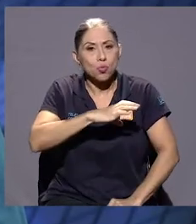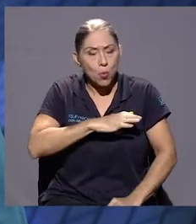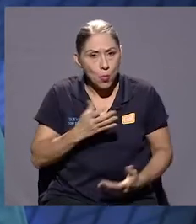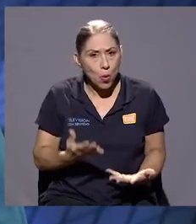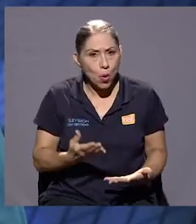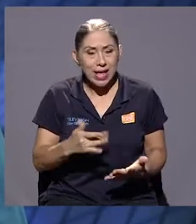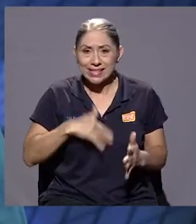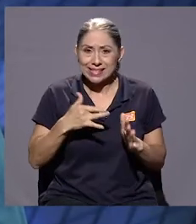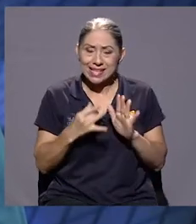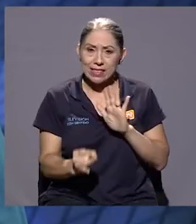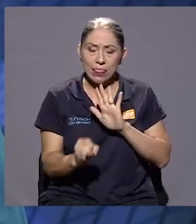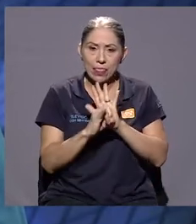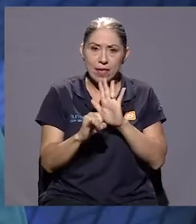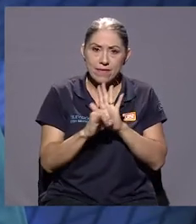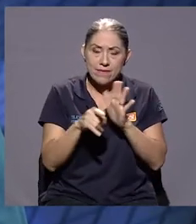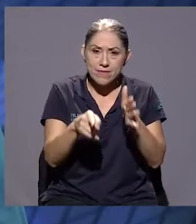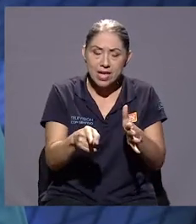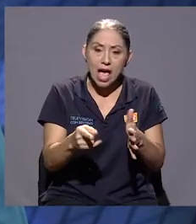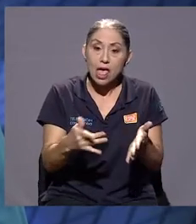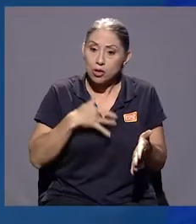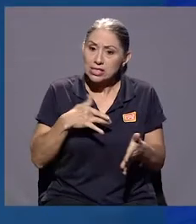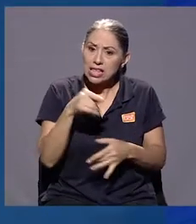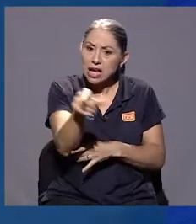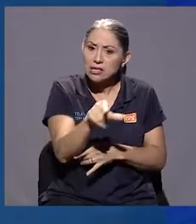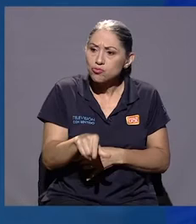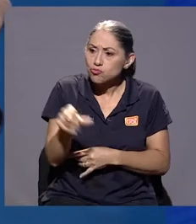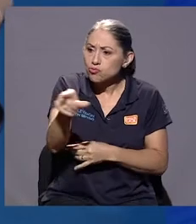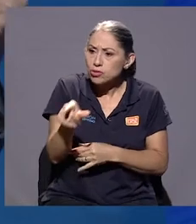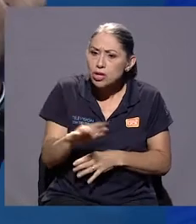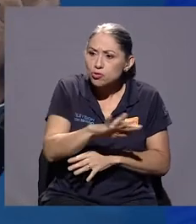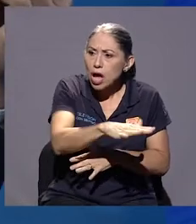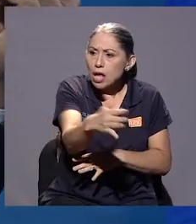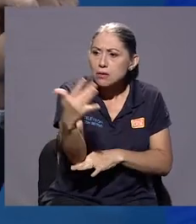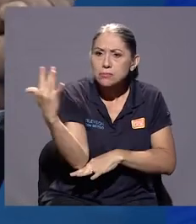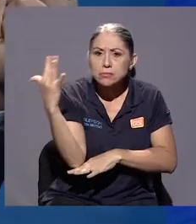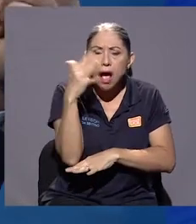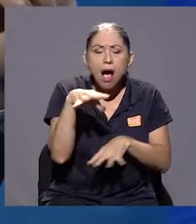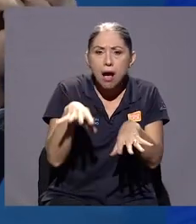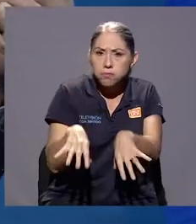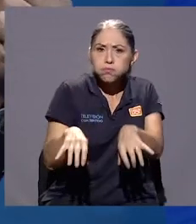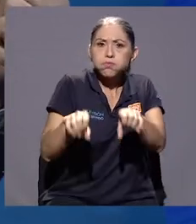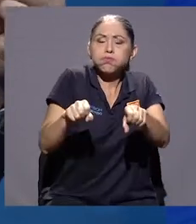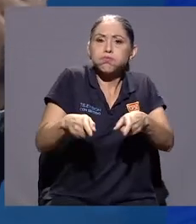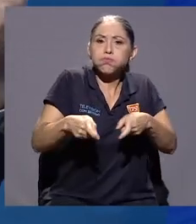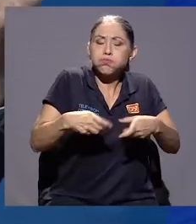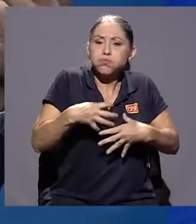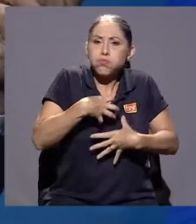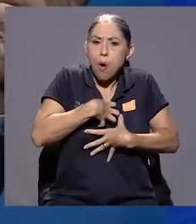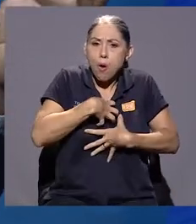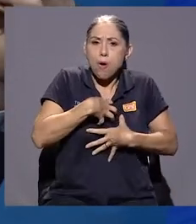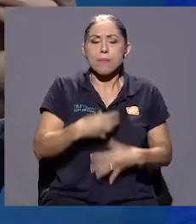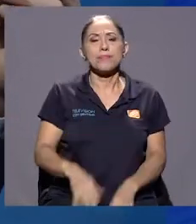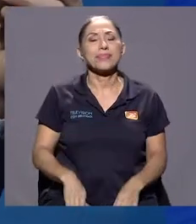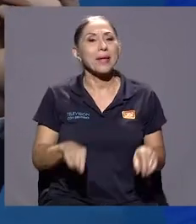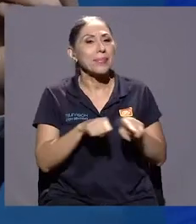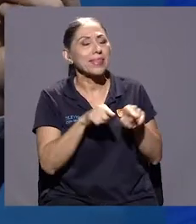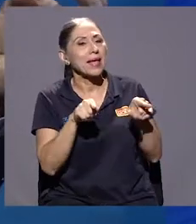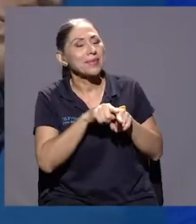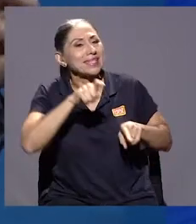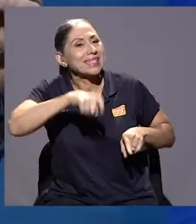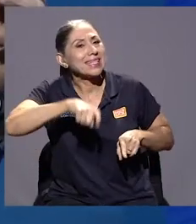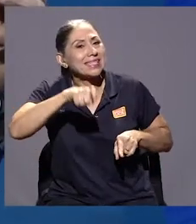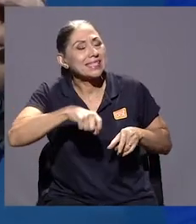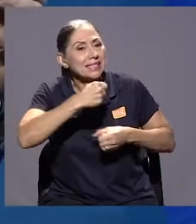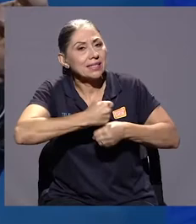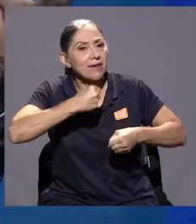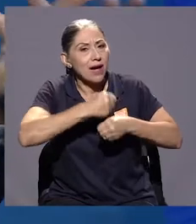logren apropiar también de estos espacios pero también se necesita un trabajo activo de recuperación de